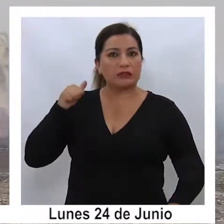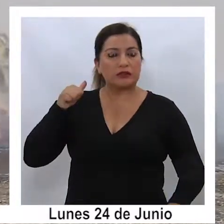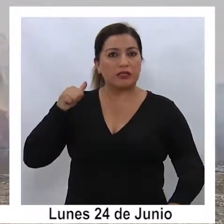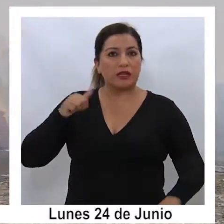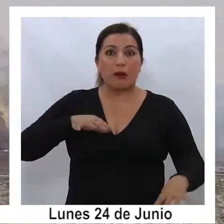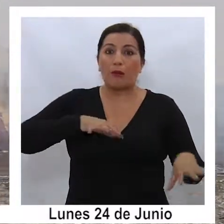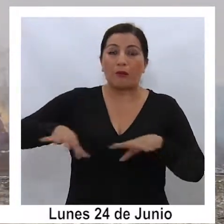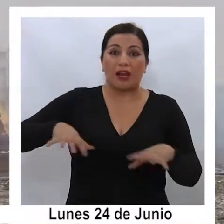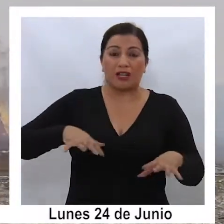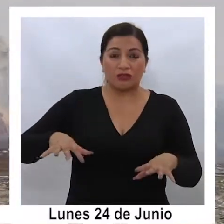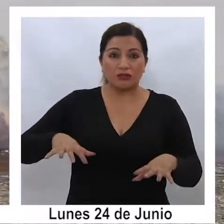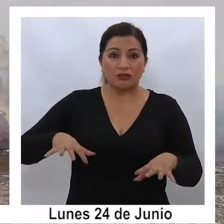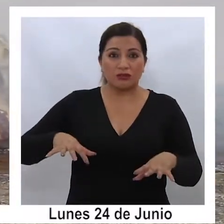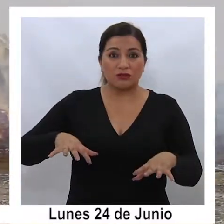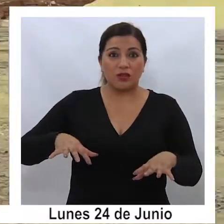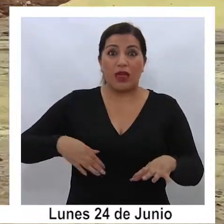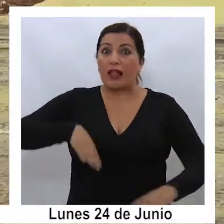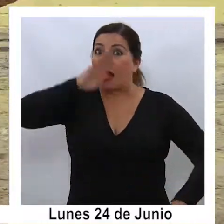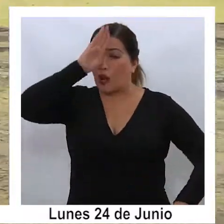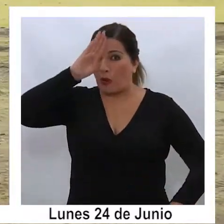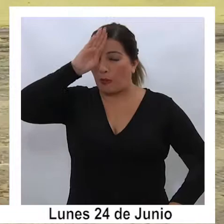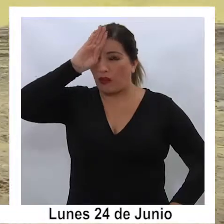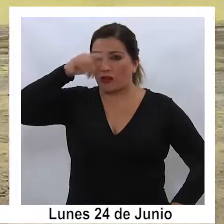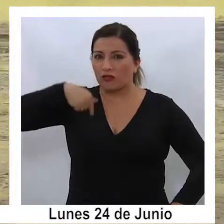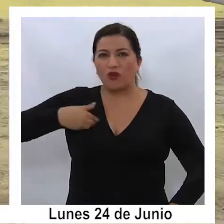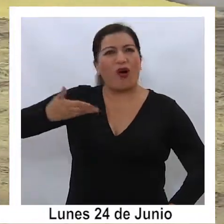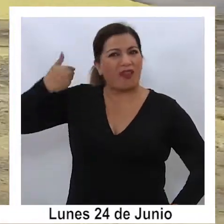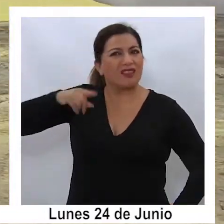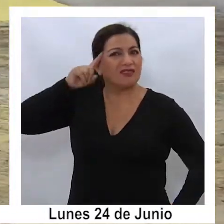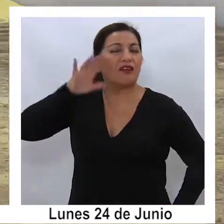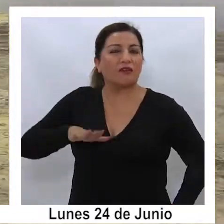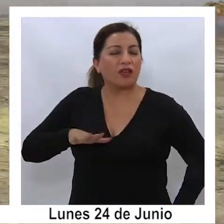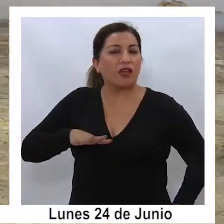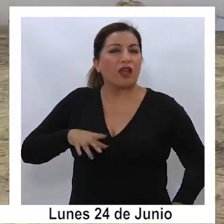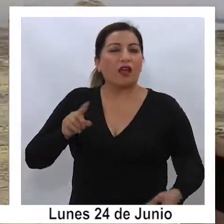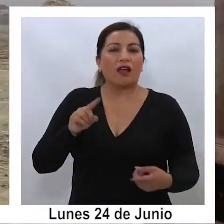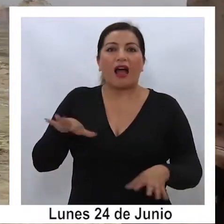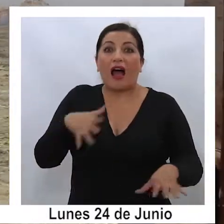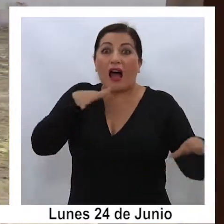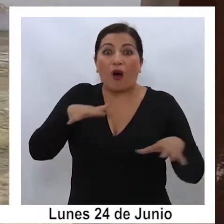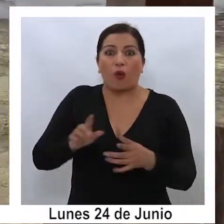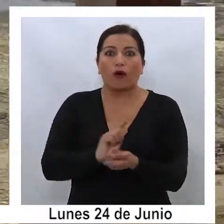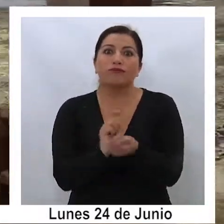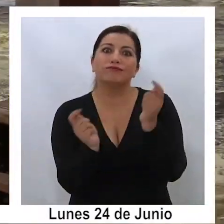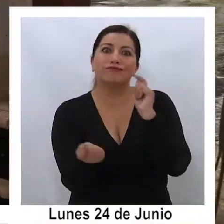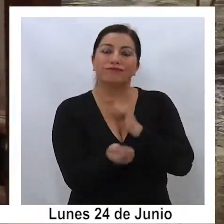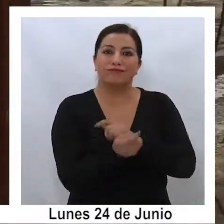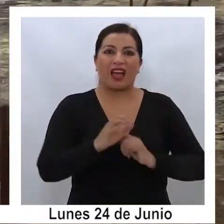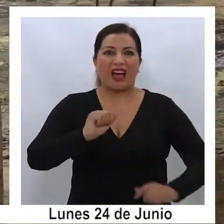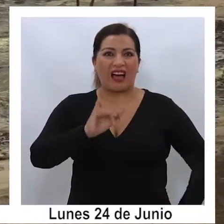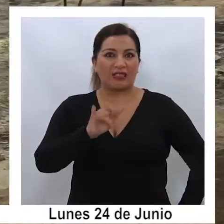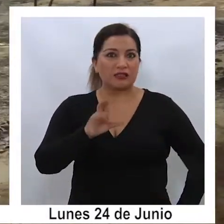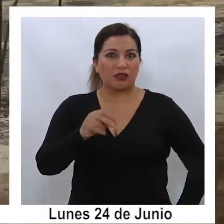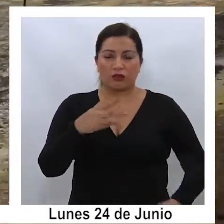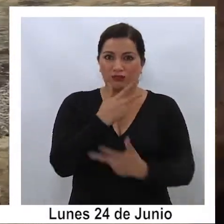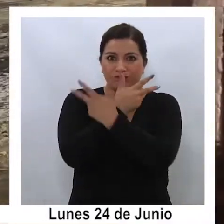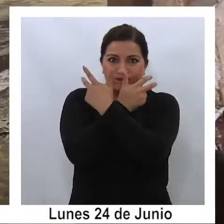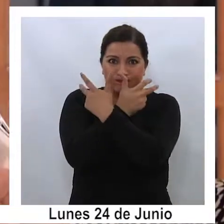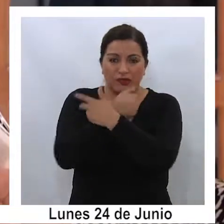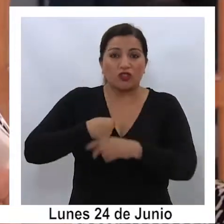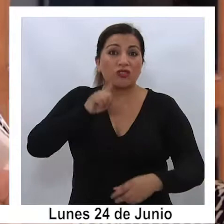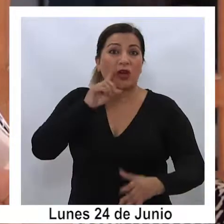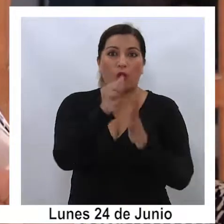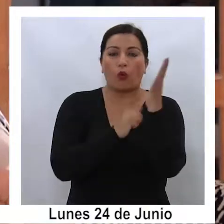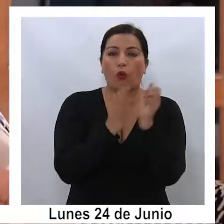los artefactos para lavar los artefactos de los perros, habiendo escuchado que el contacto del agua se transformaba en ácido sulfúrico. Yo tenía guantes,